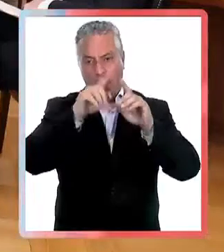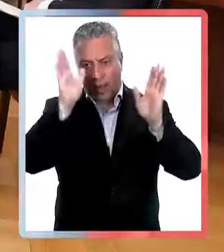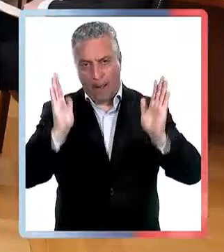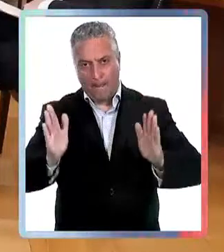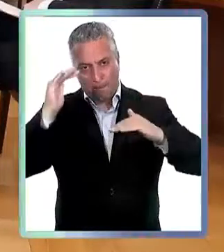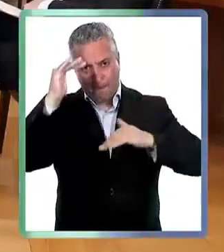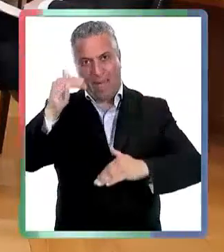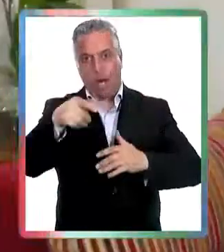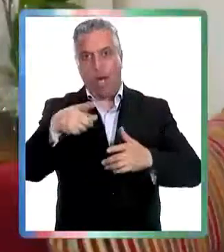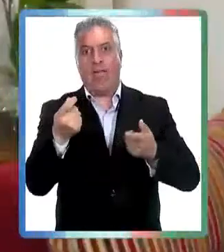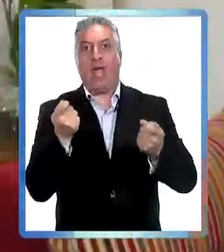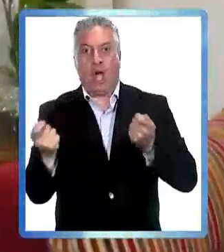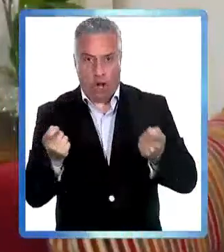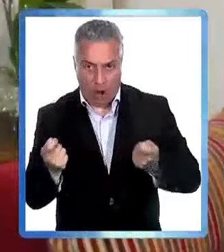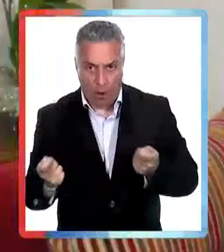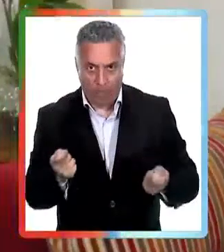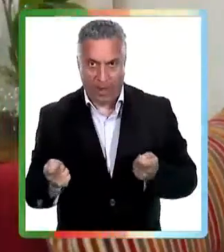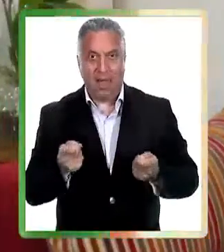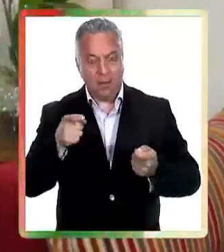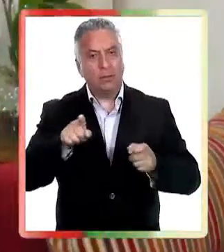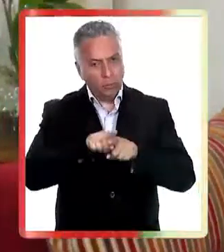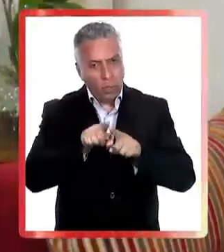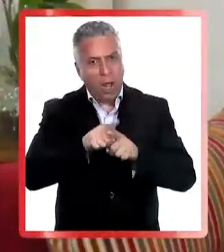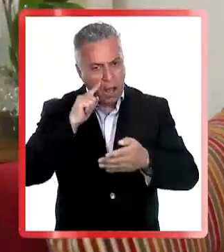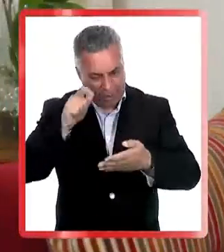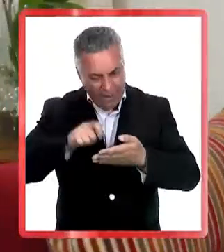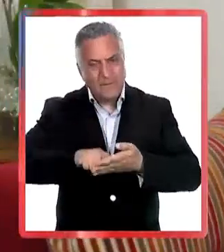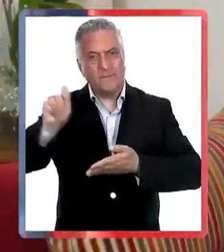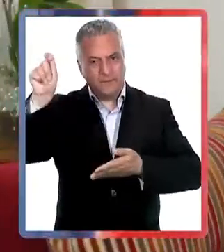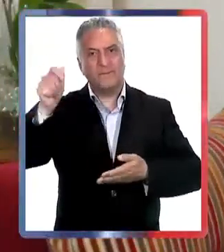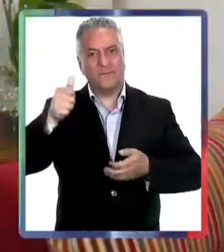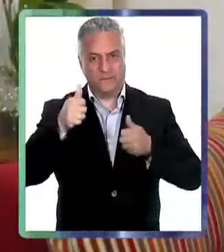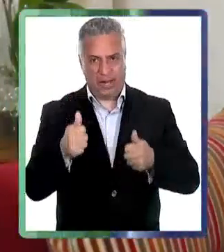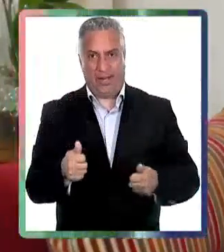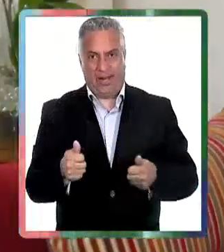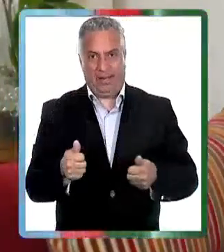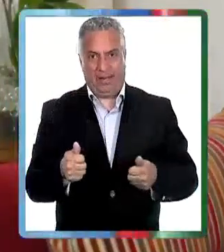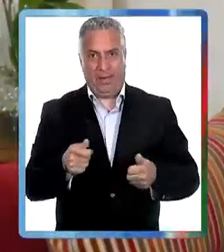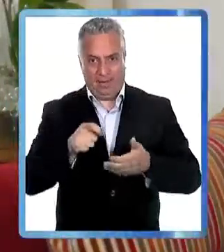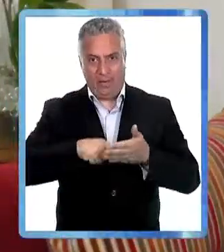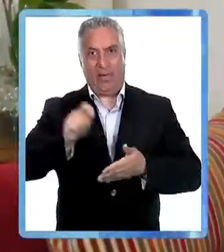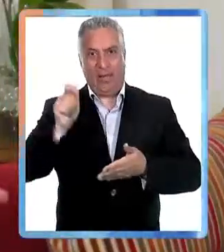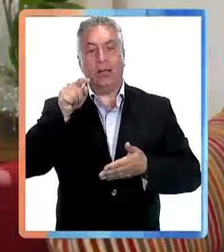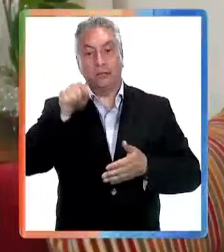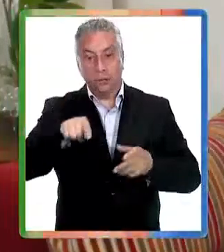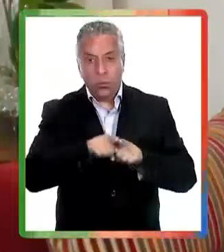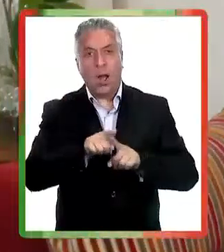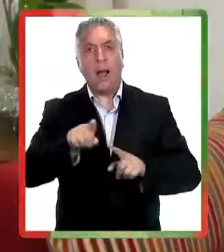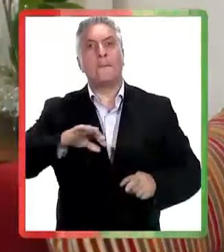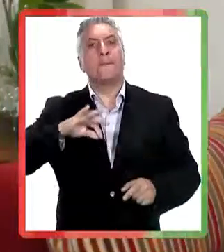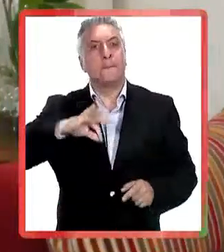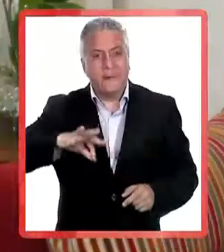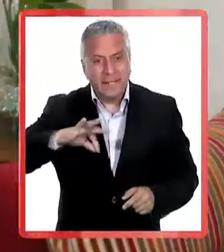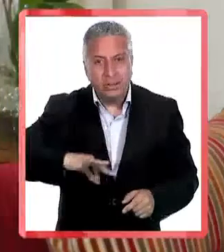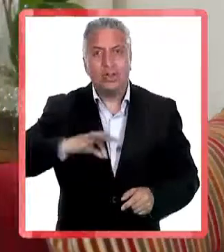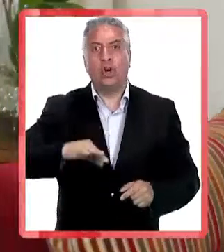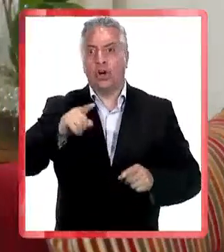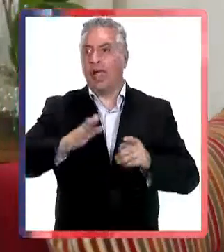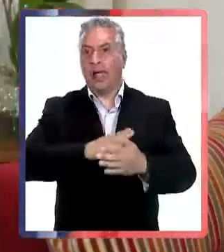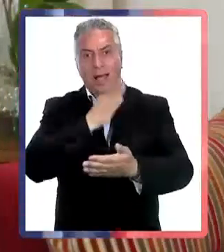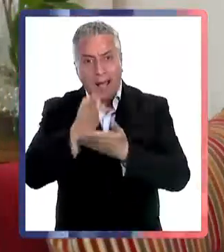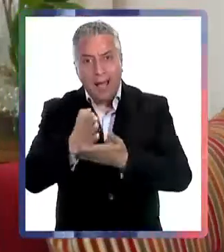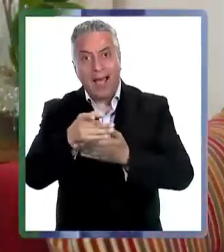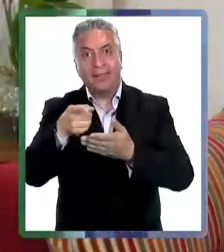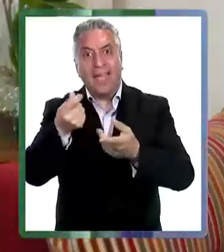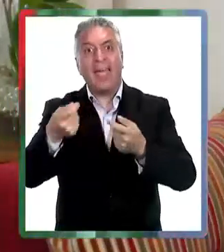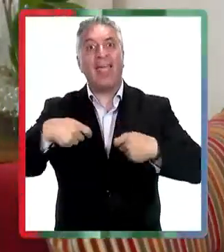marco económico, de manera que va a seguir vigente y tenemos, bueno, como le decía, desde las pensiones hasta el ingreso